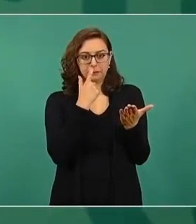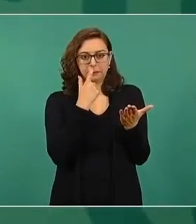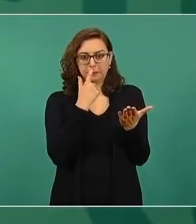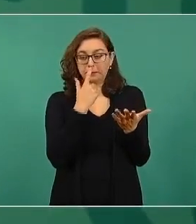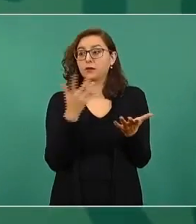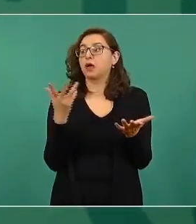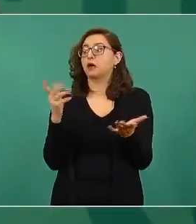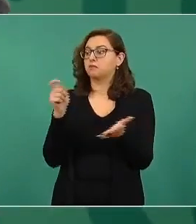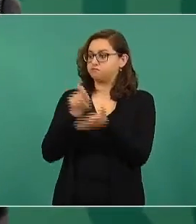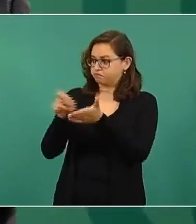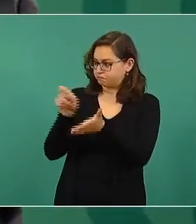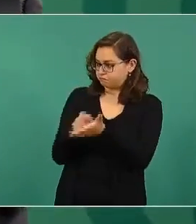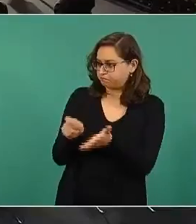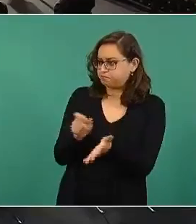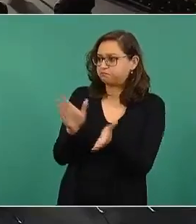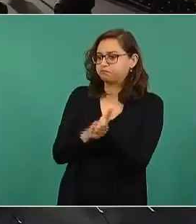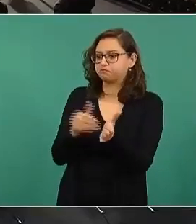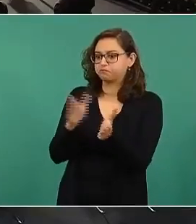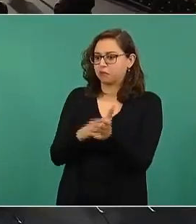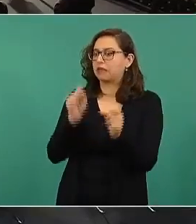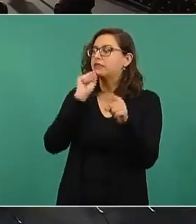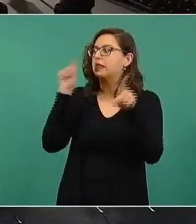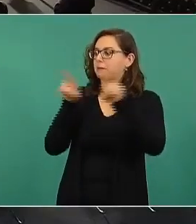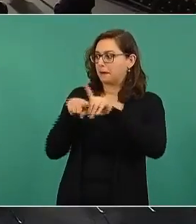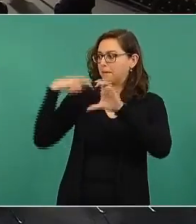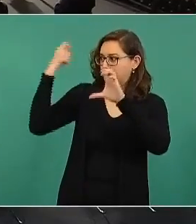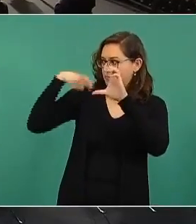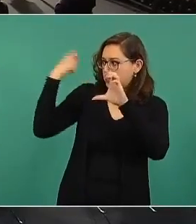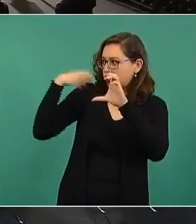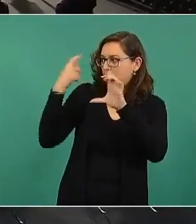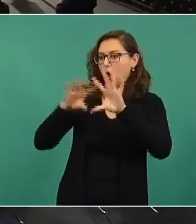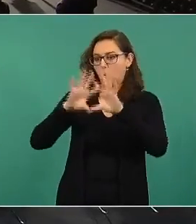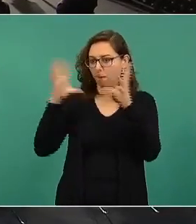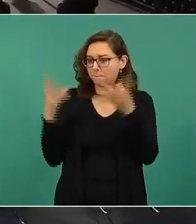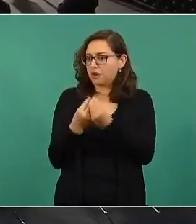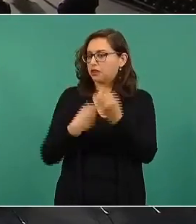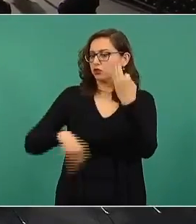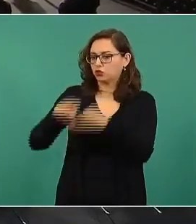además de pruebas escritas, están las grabaciones.